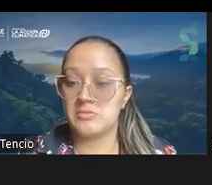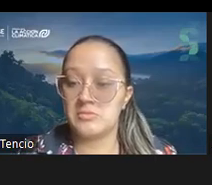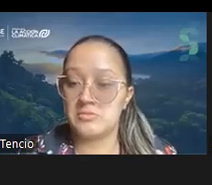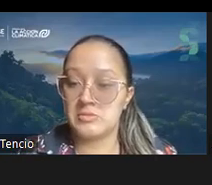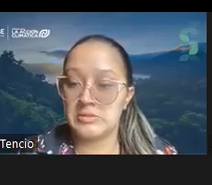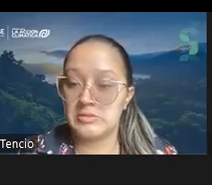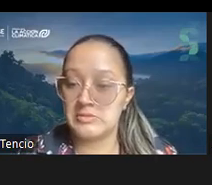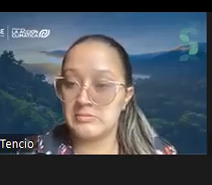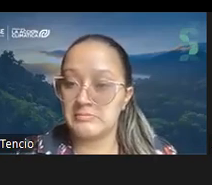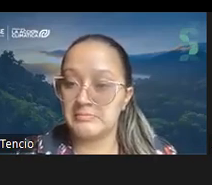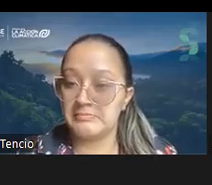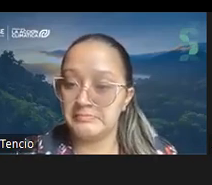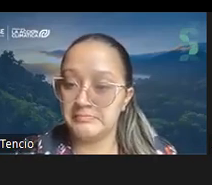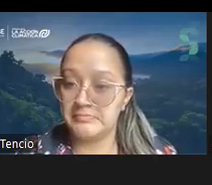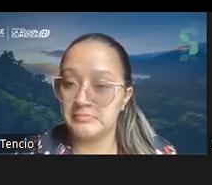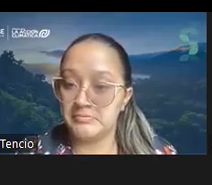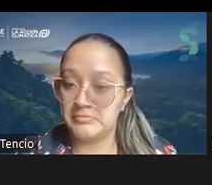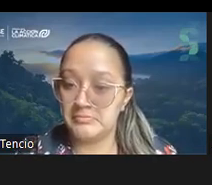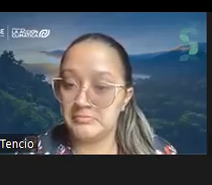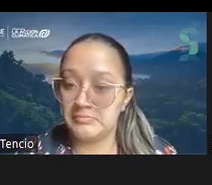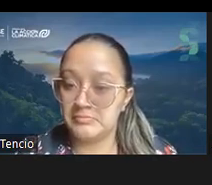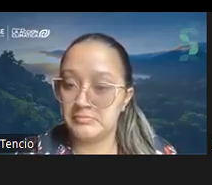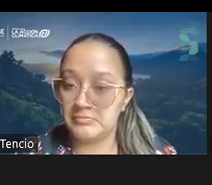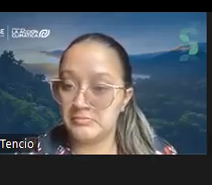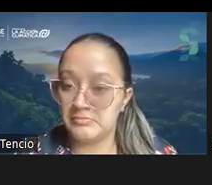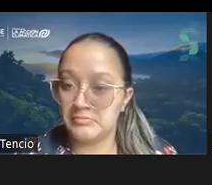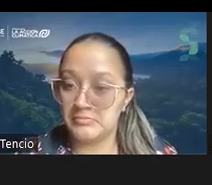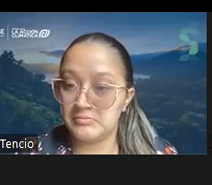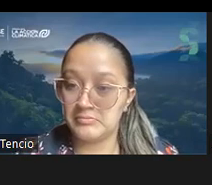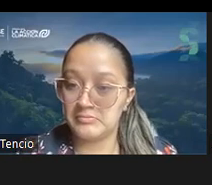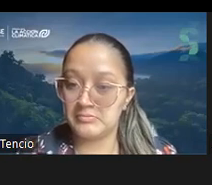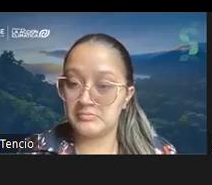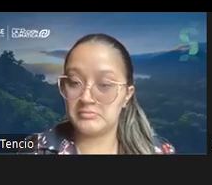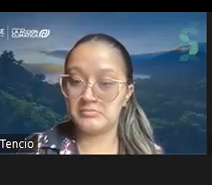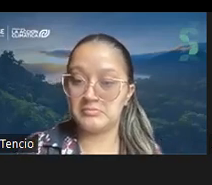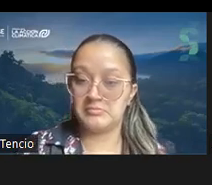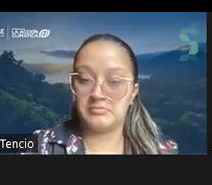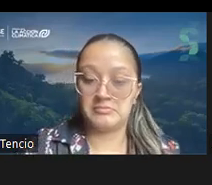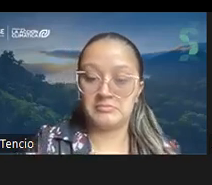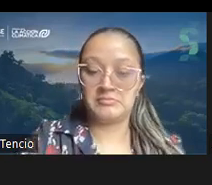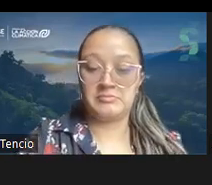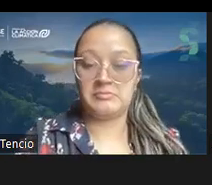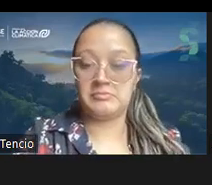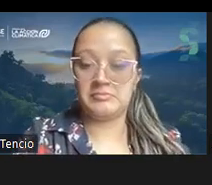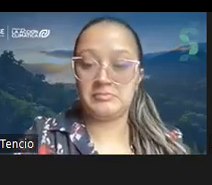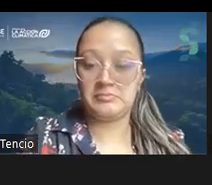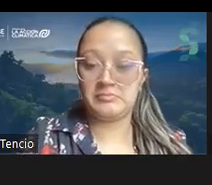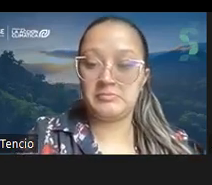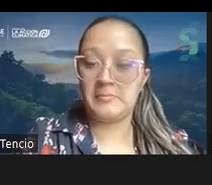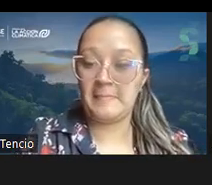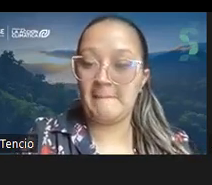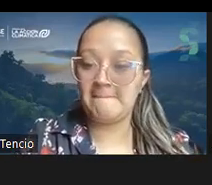técnico y a otros pues les será de mayor utilidad, por ejemplo, los networking climático, que es esta metodología que hemos